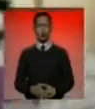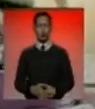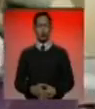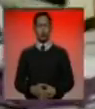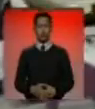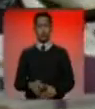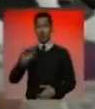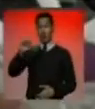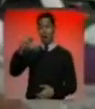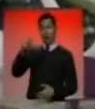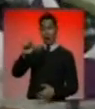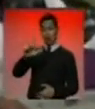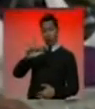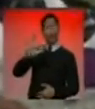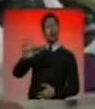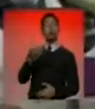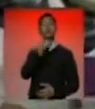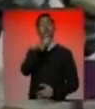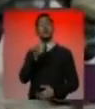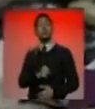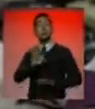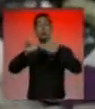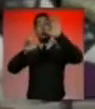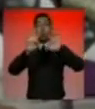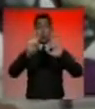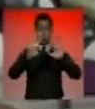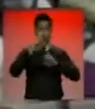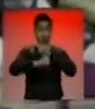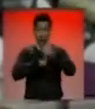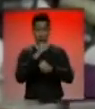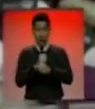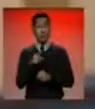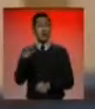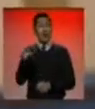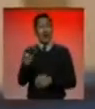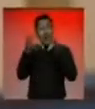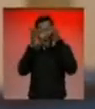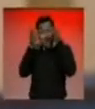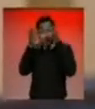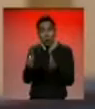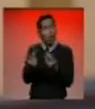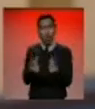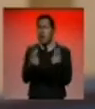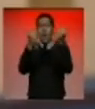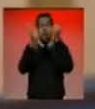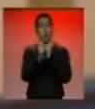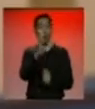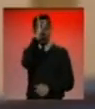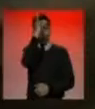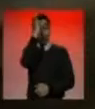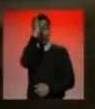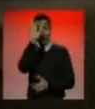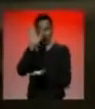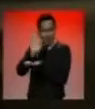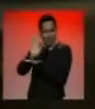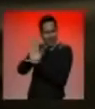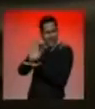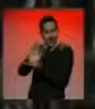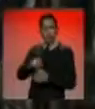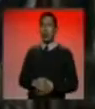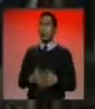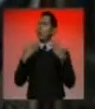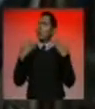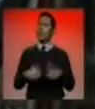Para Ángel Acosta, adulto mayor de 89 años, recibir la atención oportuna en el Hospital Teodoro Maldonado Carbo